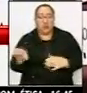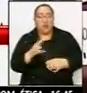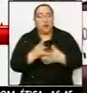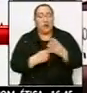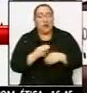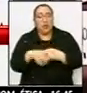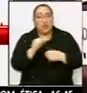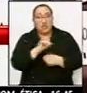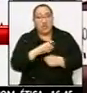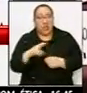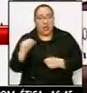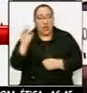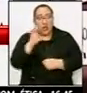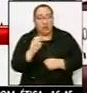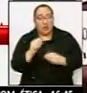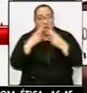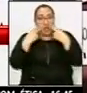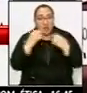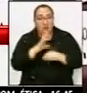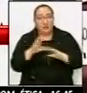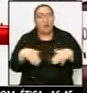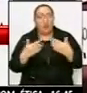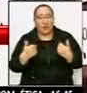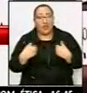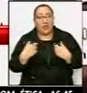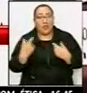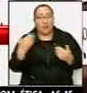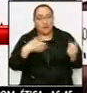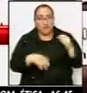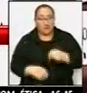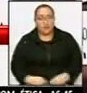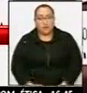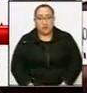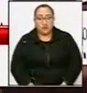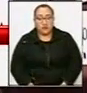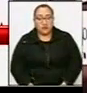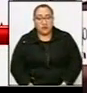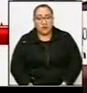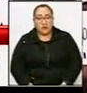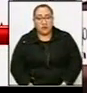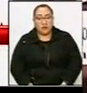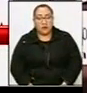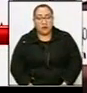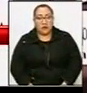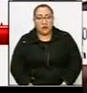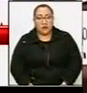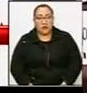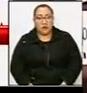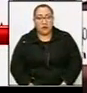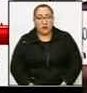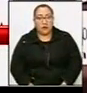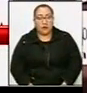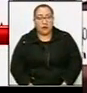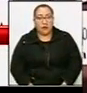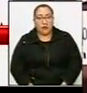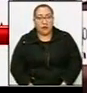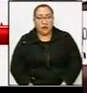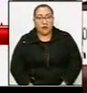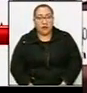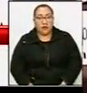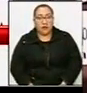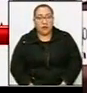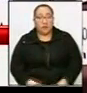la sierra, la costa y la selva pueda tener presencia este programa. Pero nos preocupa la situación del